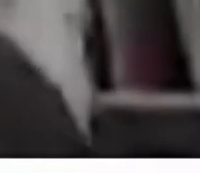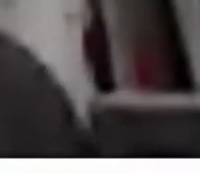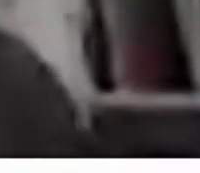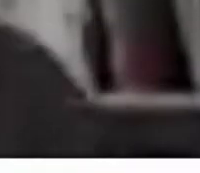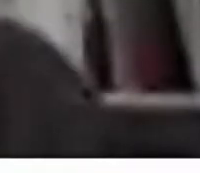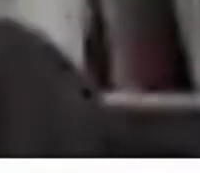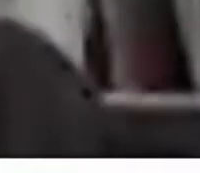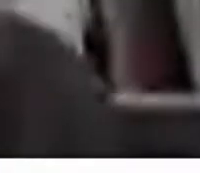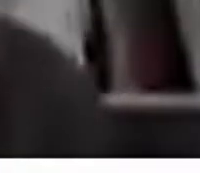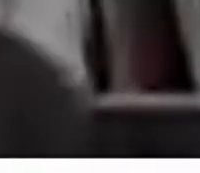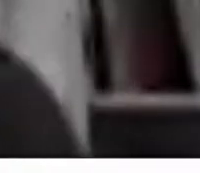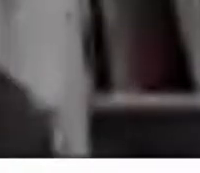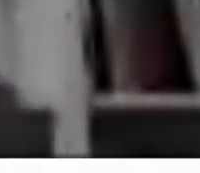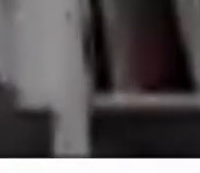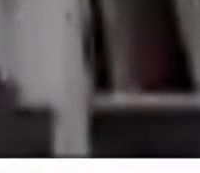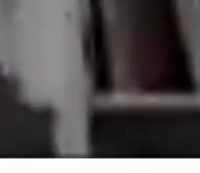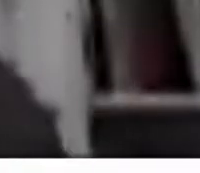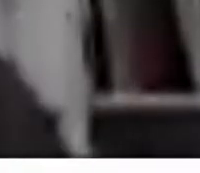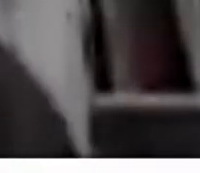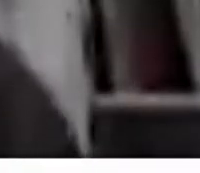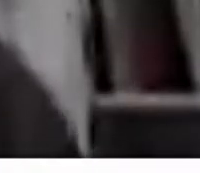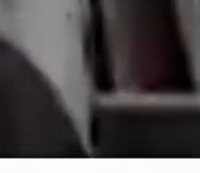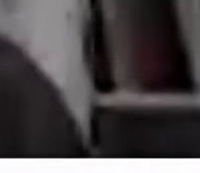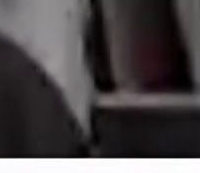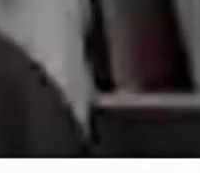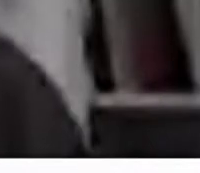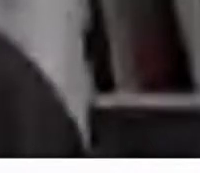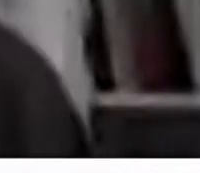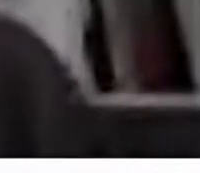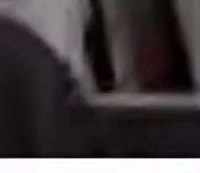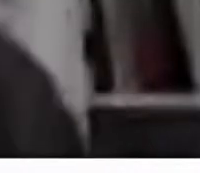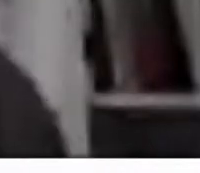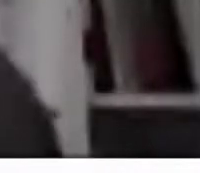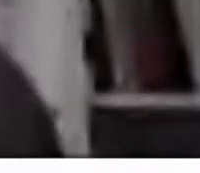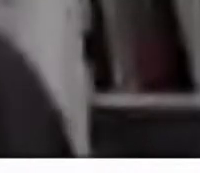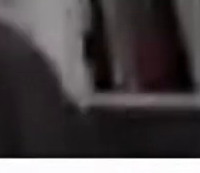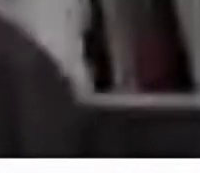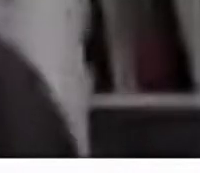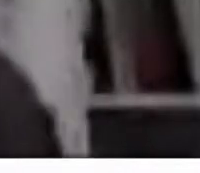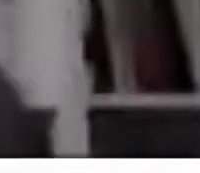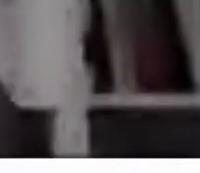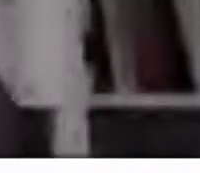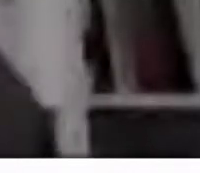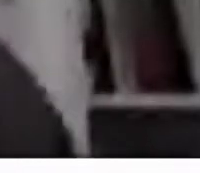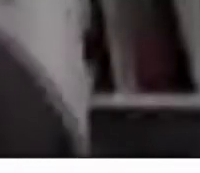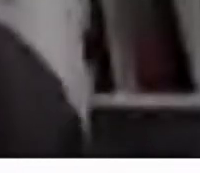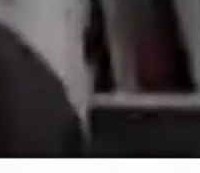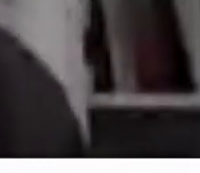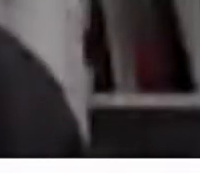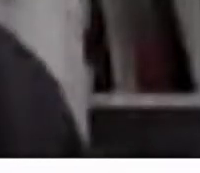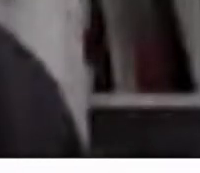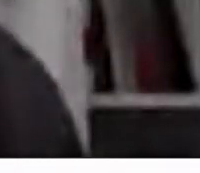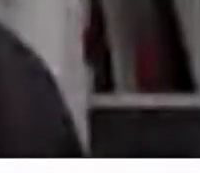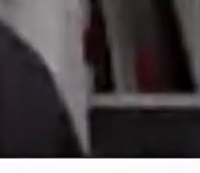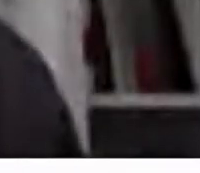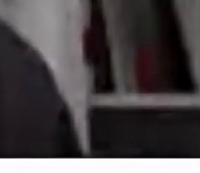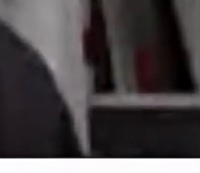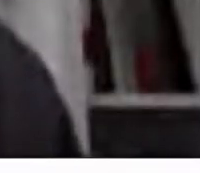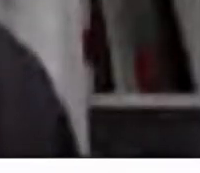transformación de fondo para una economía mucho más equitativa, mucho más plural y con mucha más participación de la pequeña y la mediana